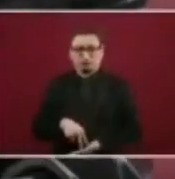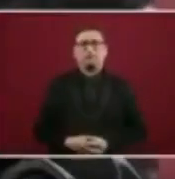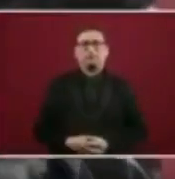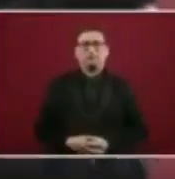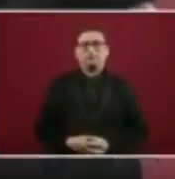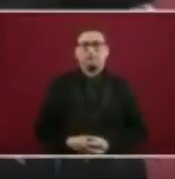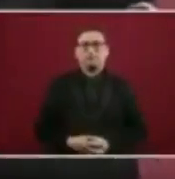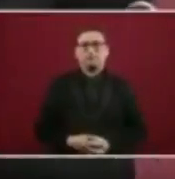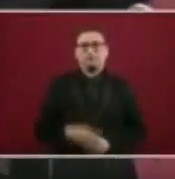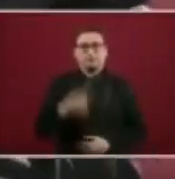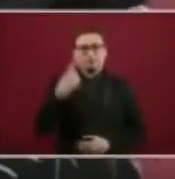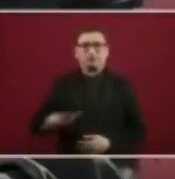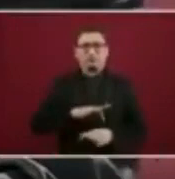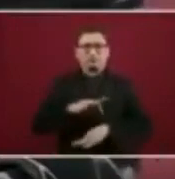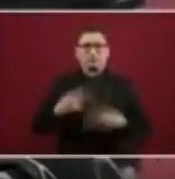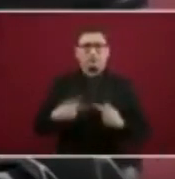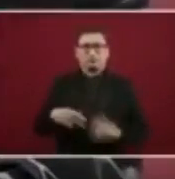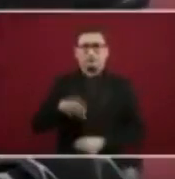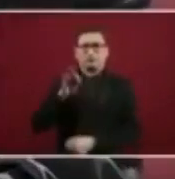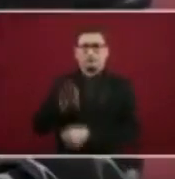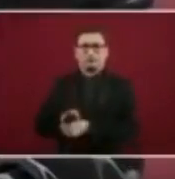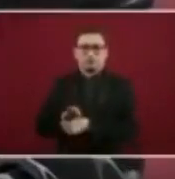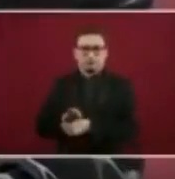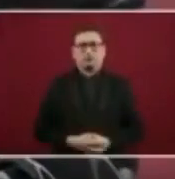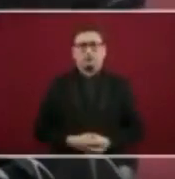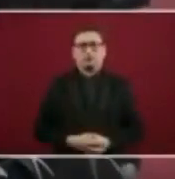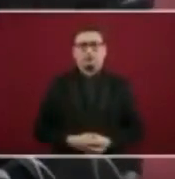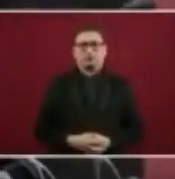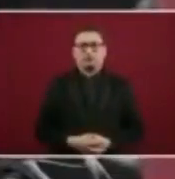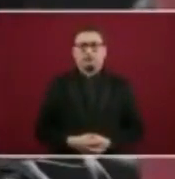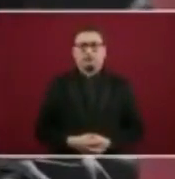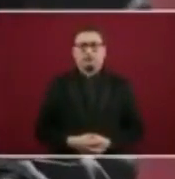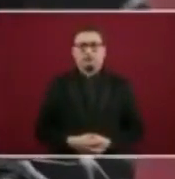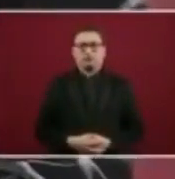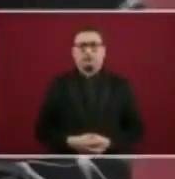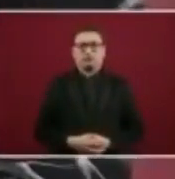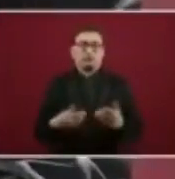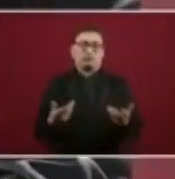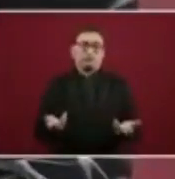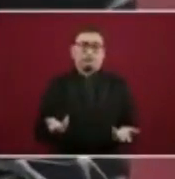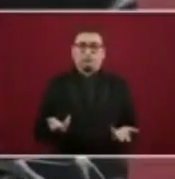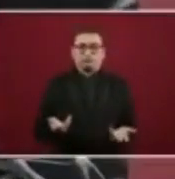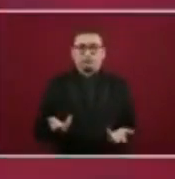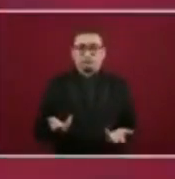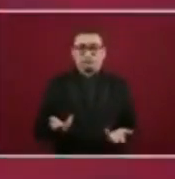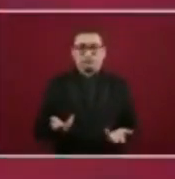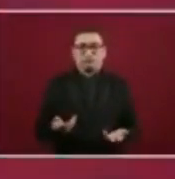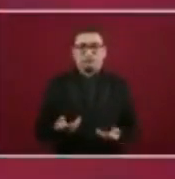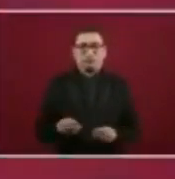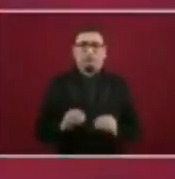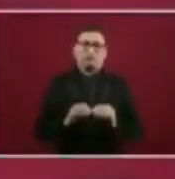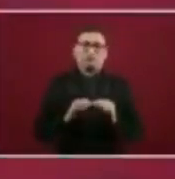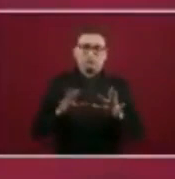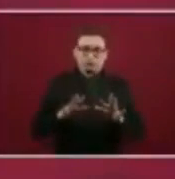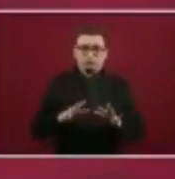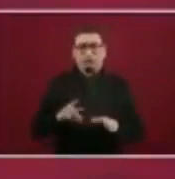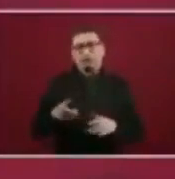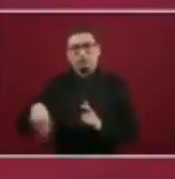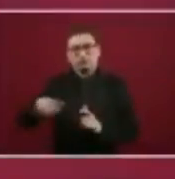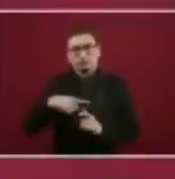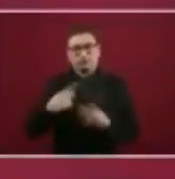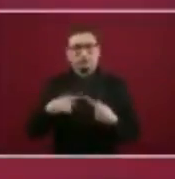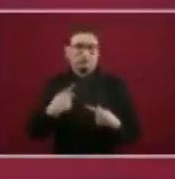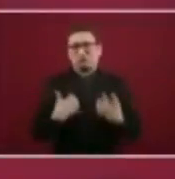para proteger a los ciudadanos y entonces van a ver desde luego reacciones